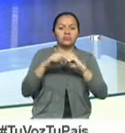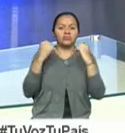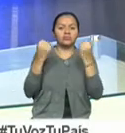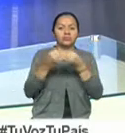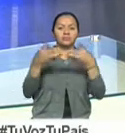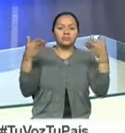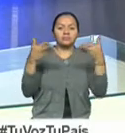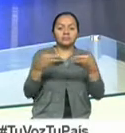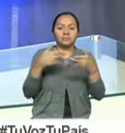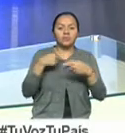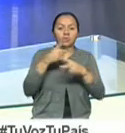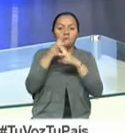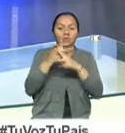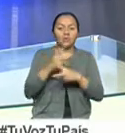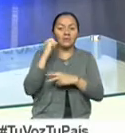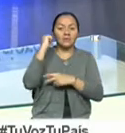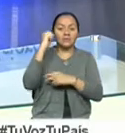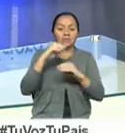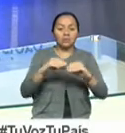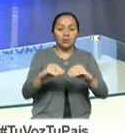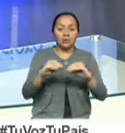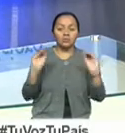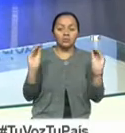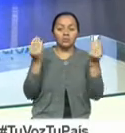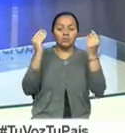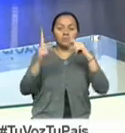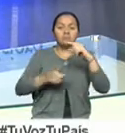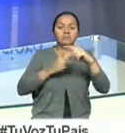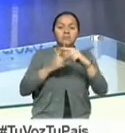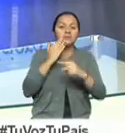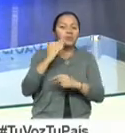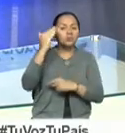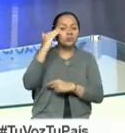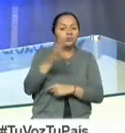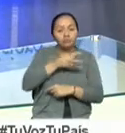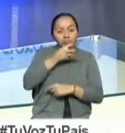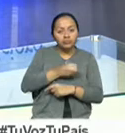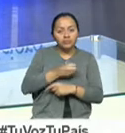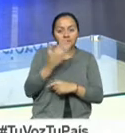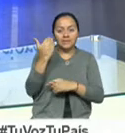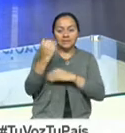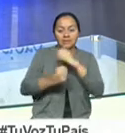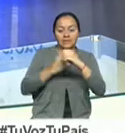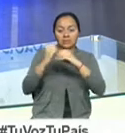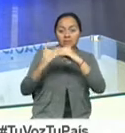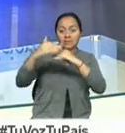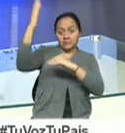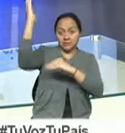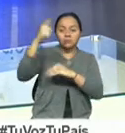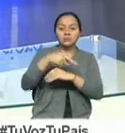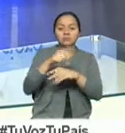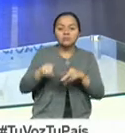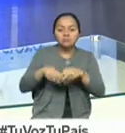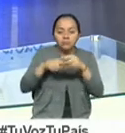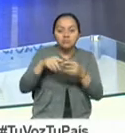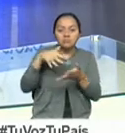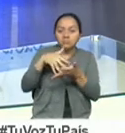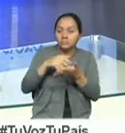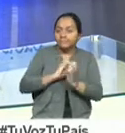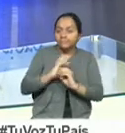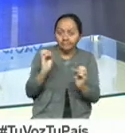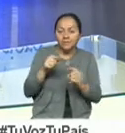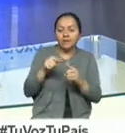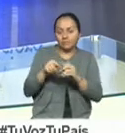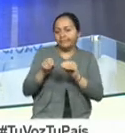garantizar el derecho a la educación de jóvenes y adultos mayores a 15 años, quienes no han podido iniciar o completar sus